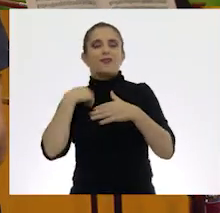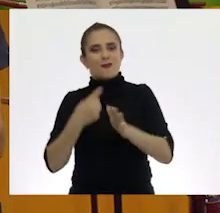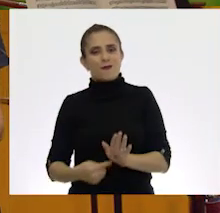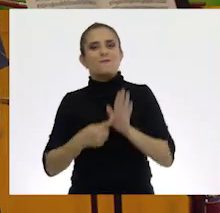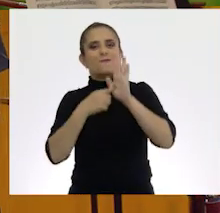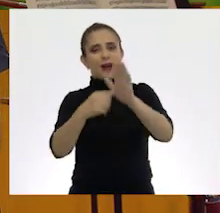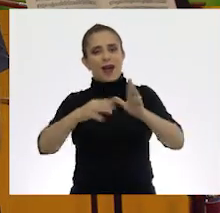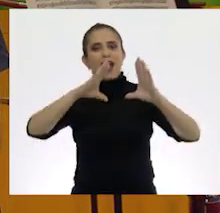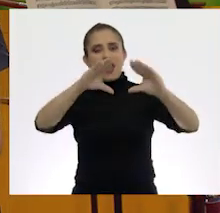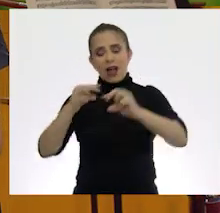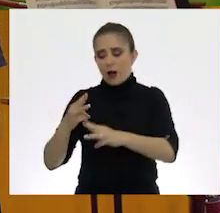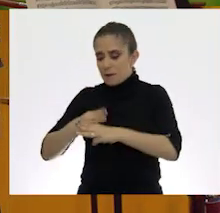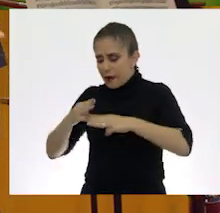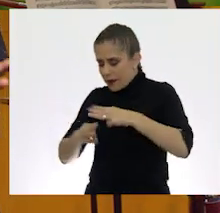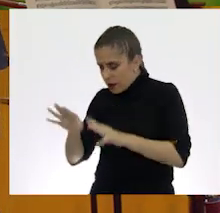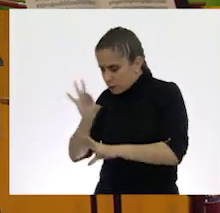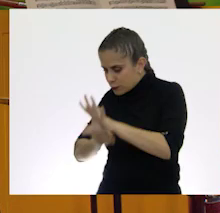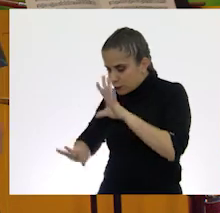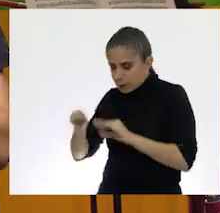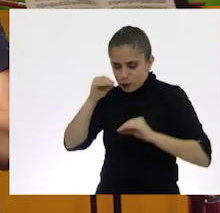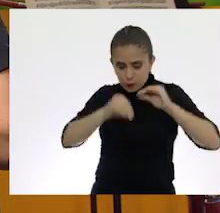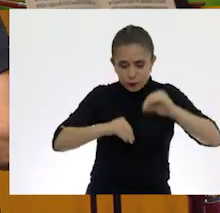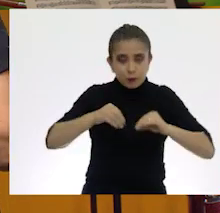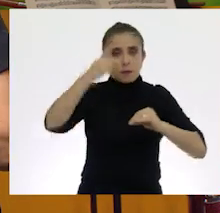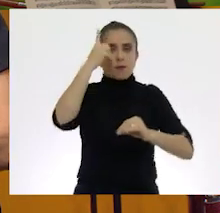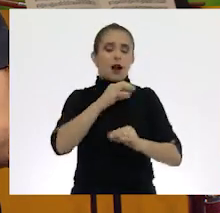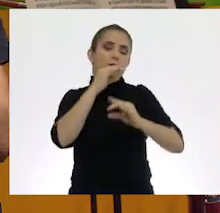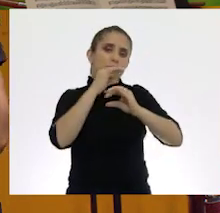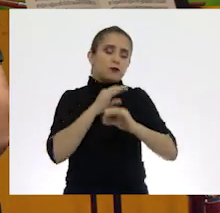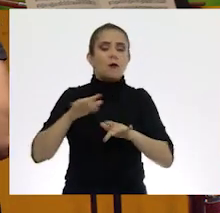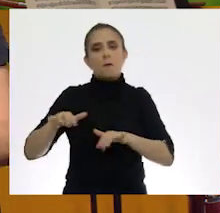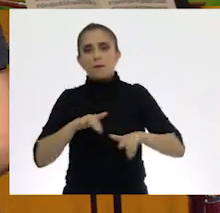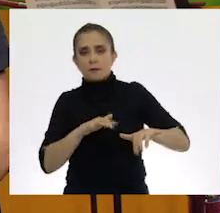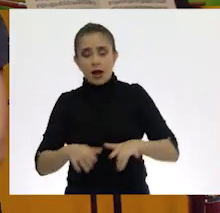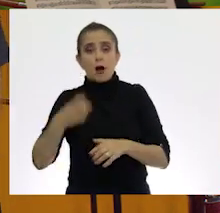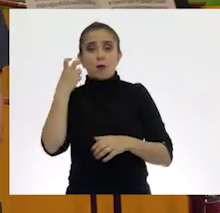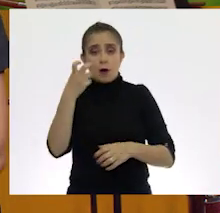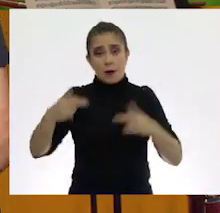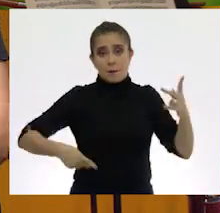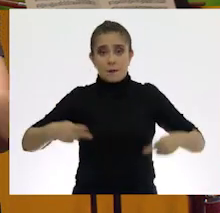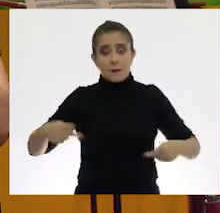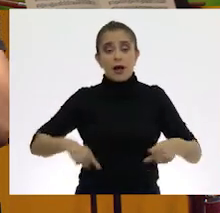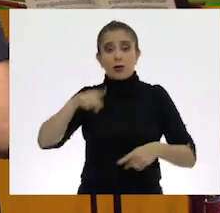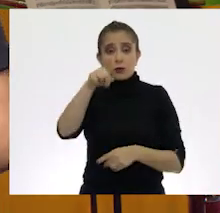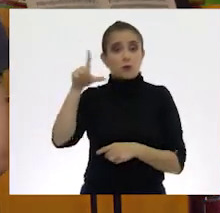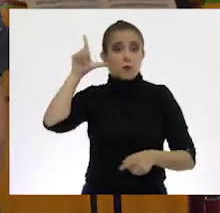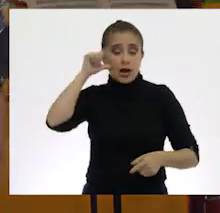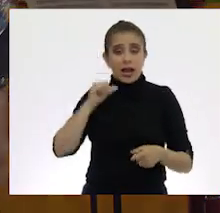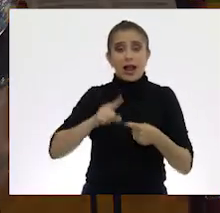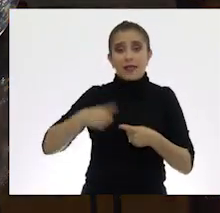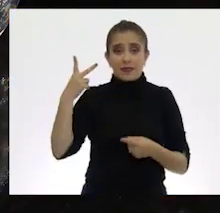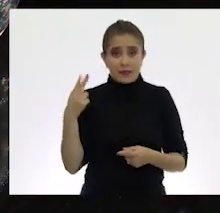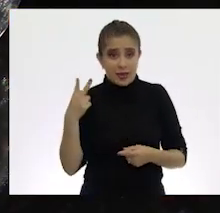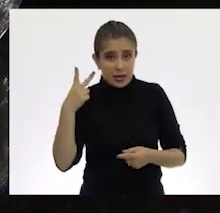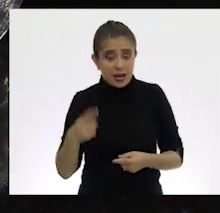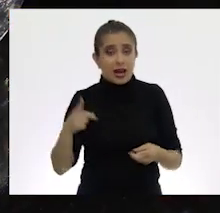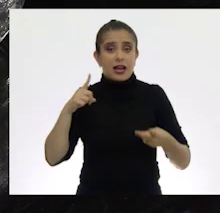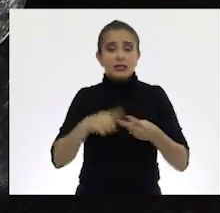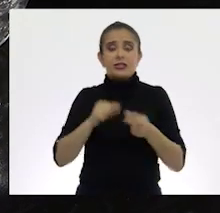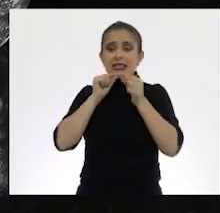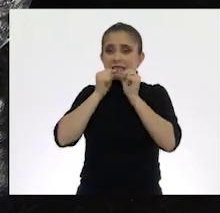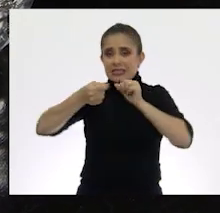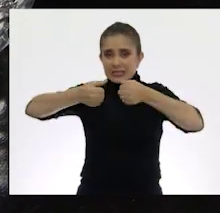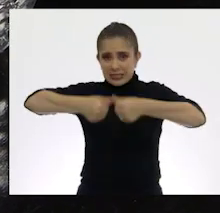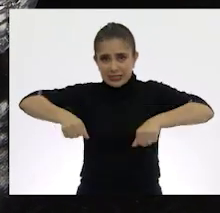construir instrumentos con material que tenemos en casa. Entonces les pedimos que tengan preparados para mañana unas